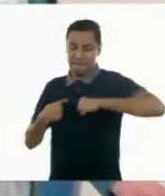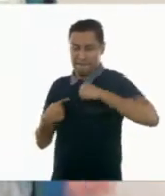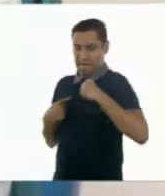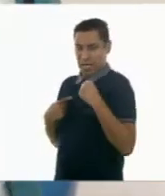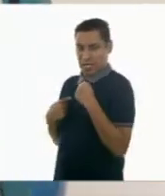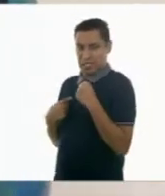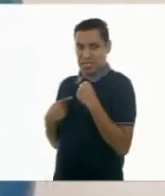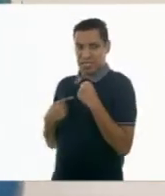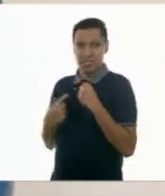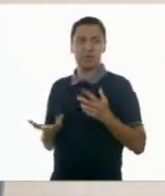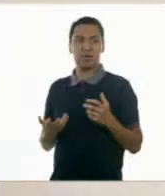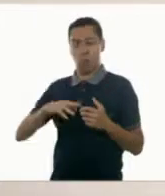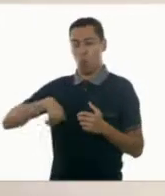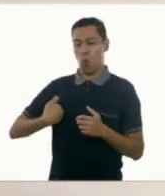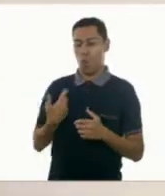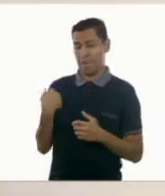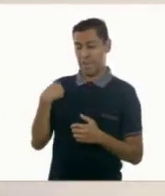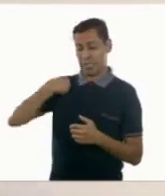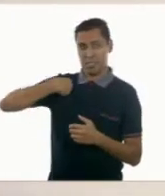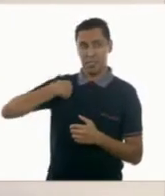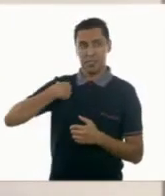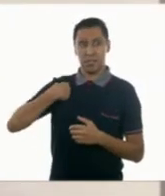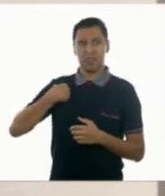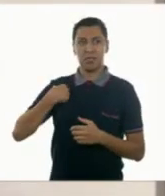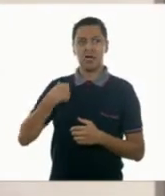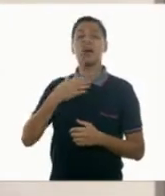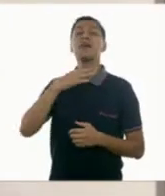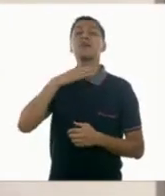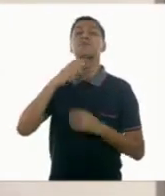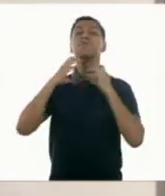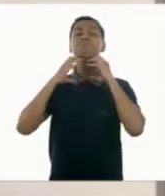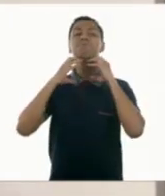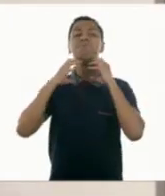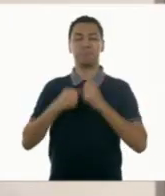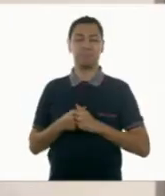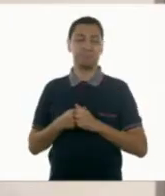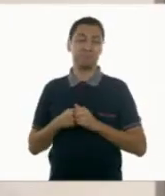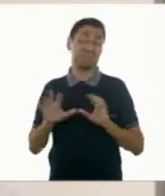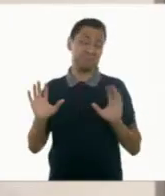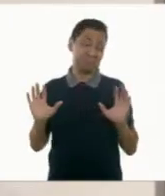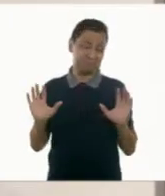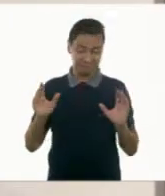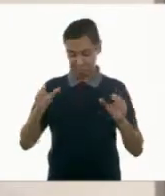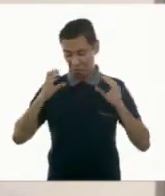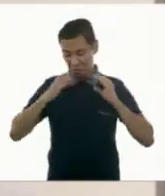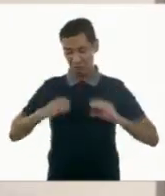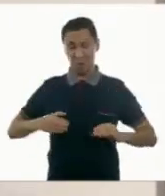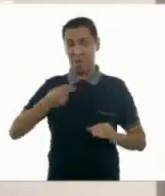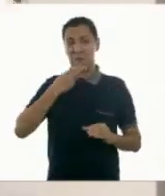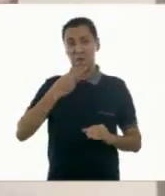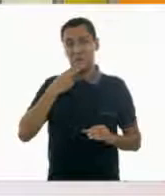el brazo, puedes ponerlo, efectivamente, acá lo pusiste, puedes ponerlo no sé,